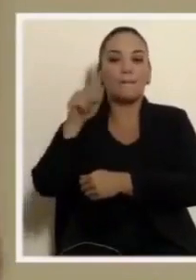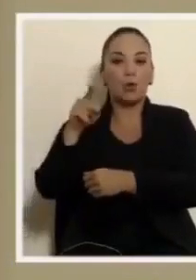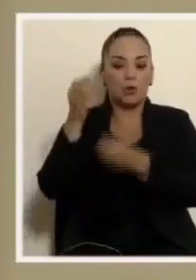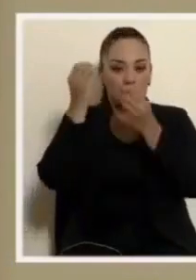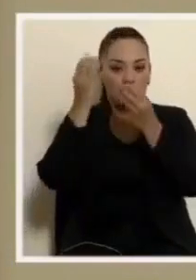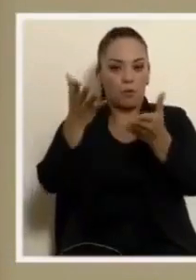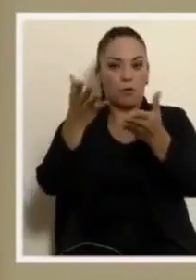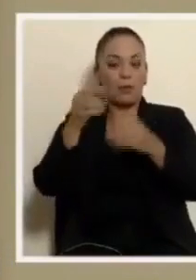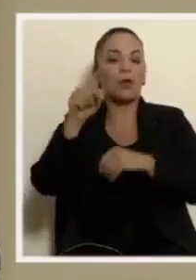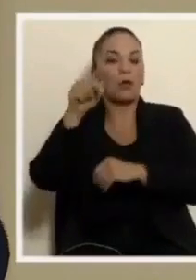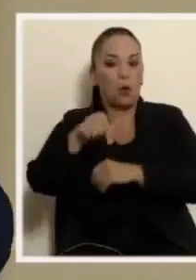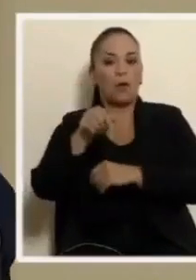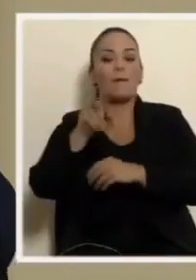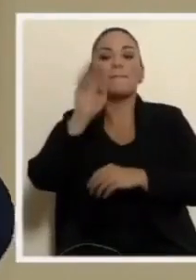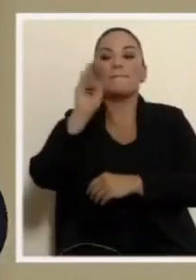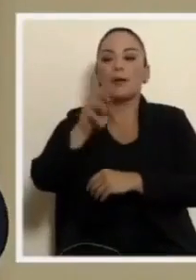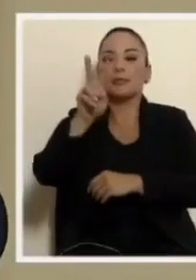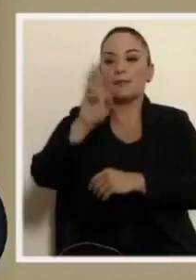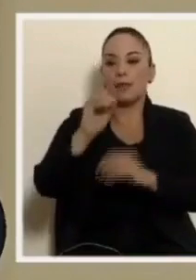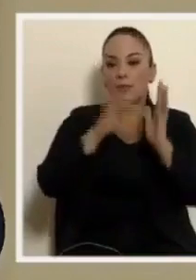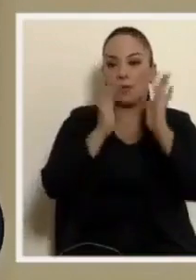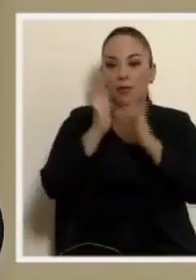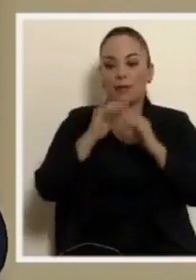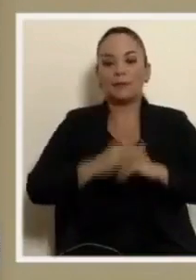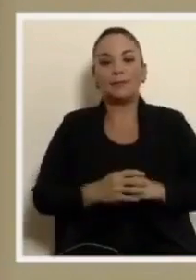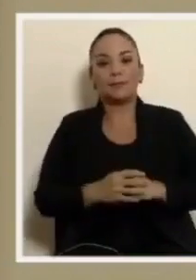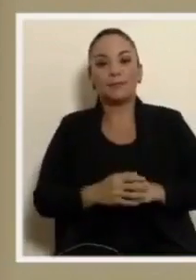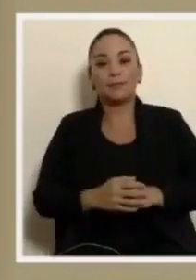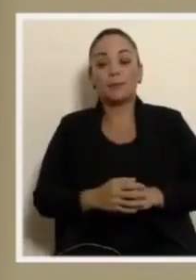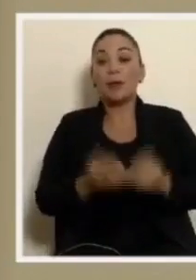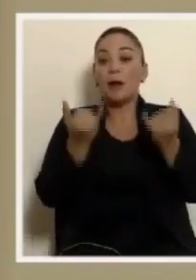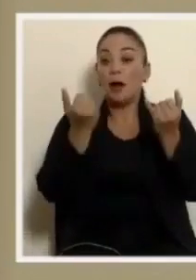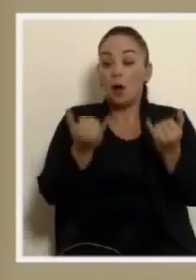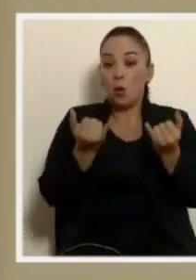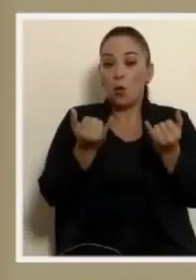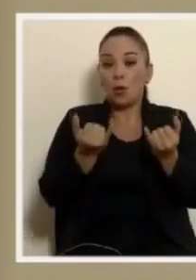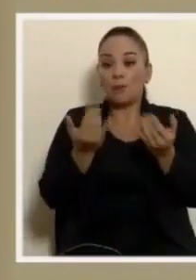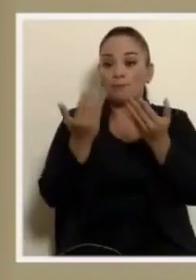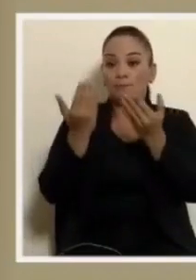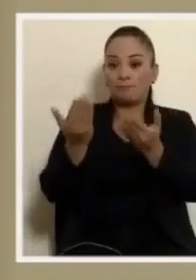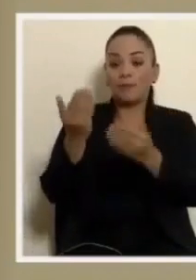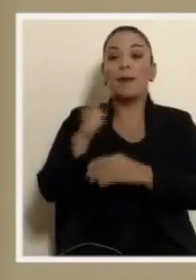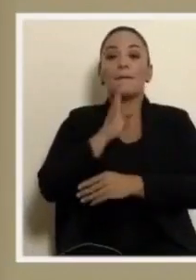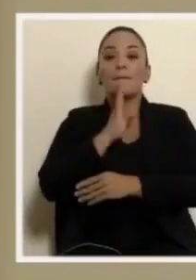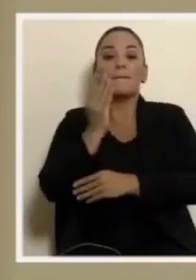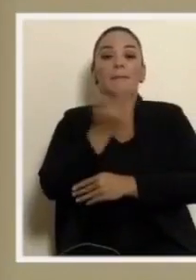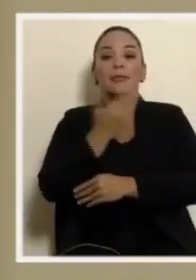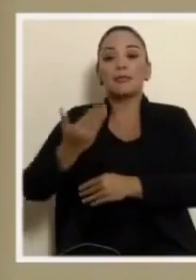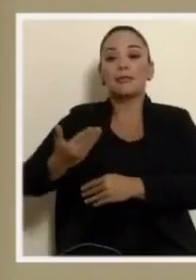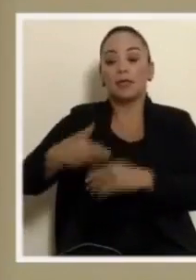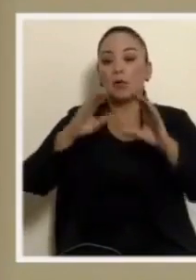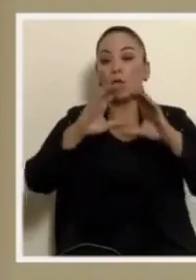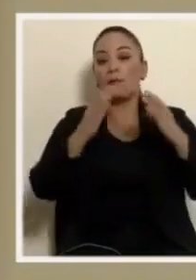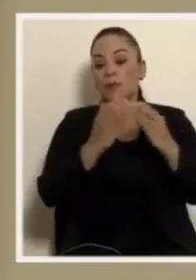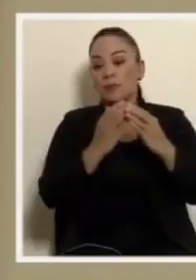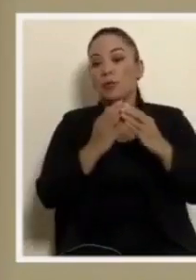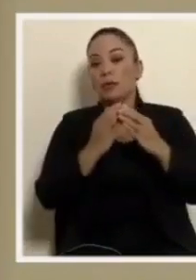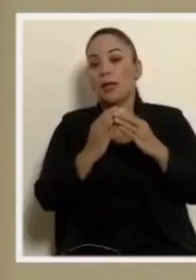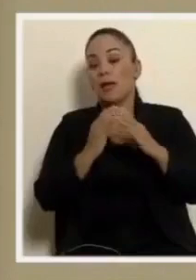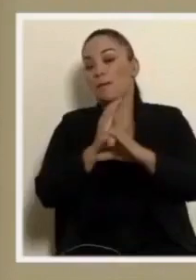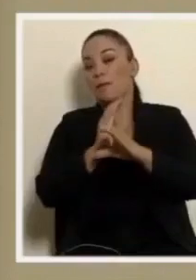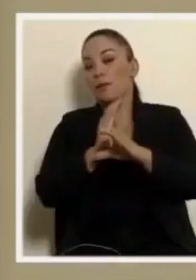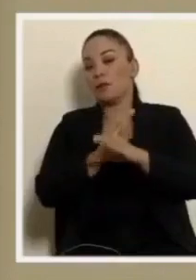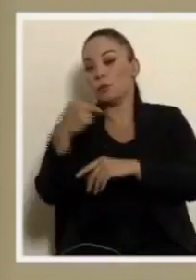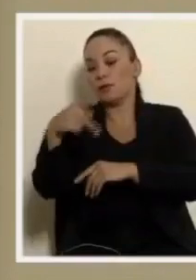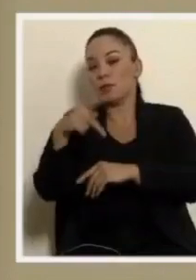20 de abril. De inmediato pasamos a escuchar al presidente de la Comisión Nacional de Prevención de Riesgos y Atención de Emergencias, el